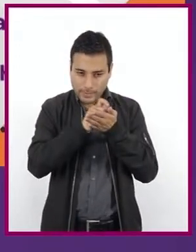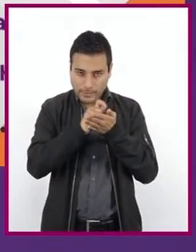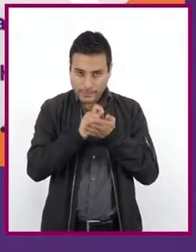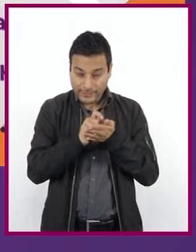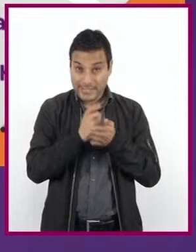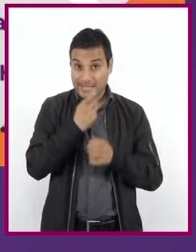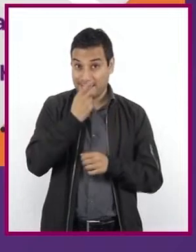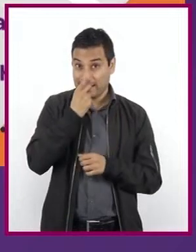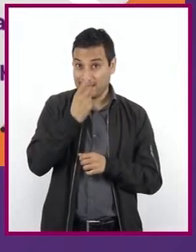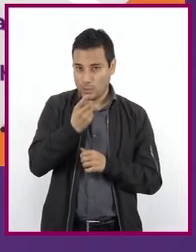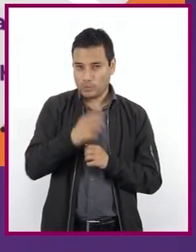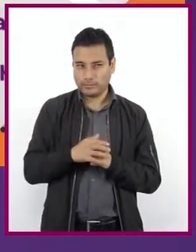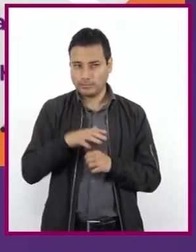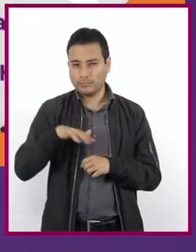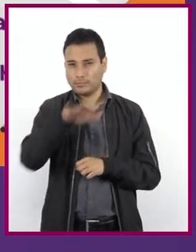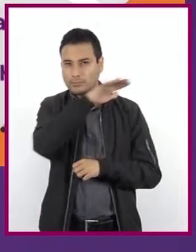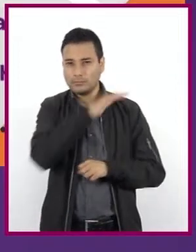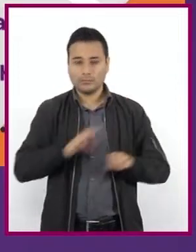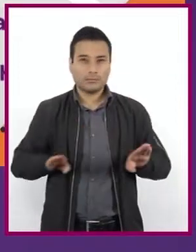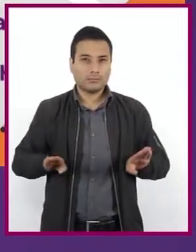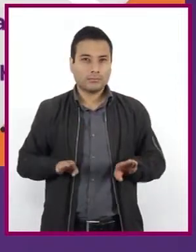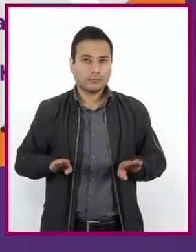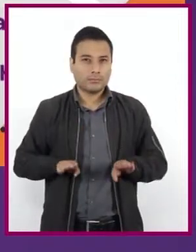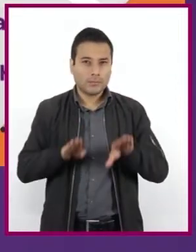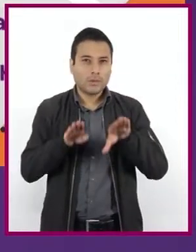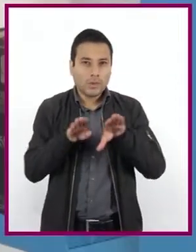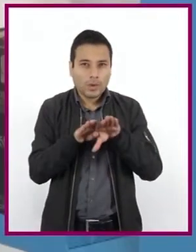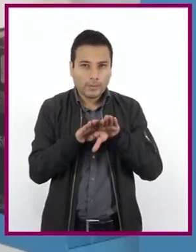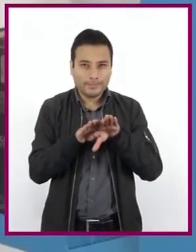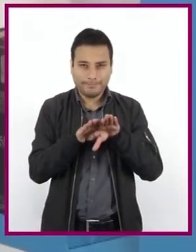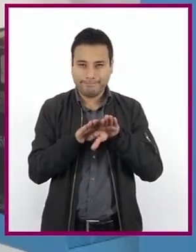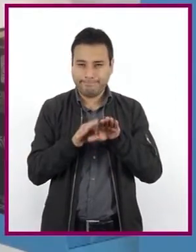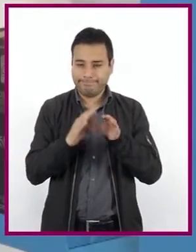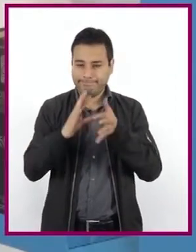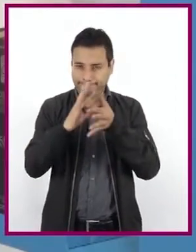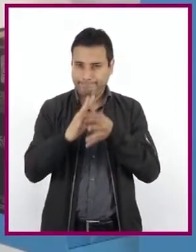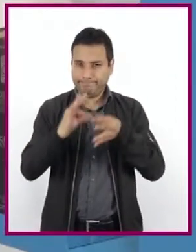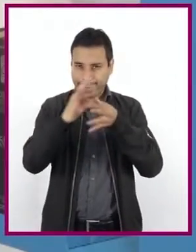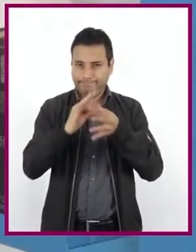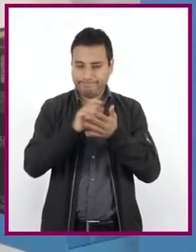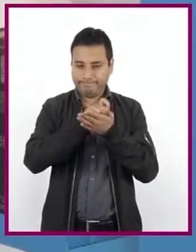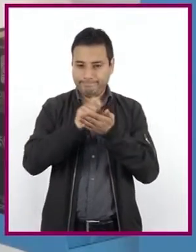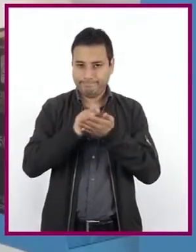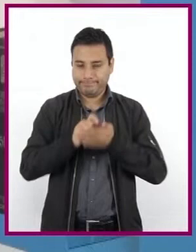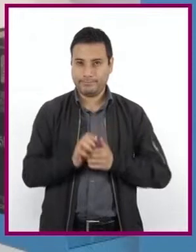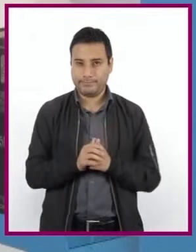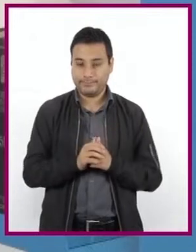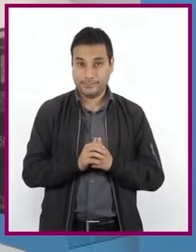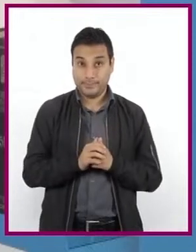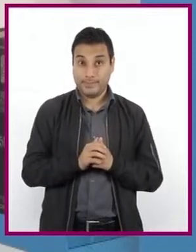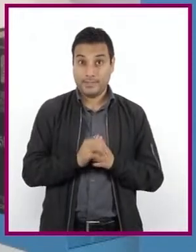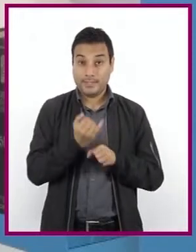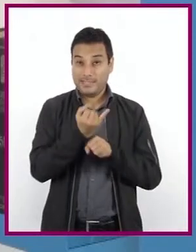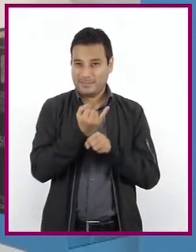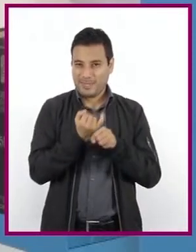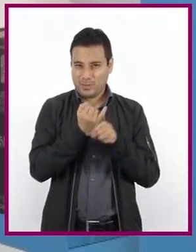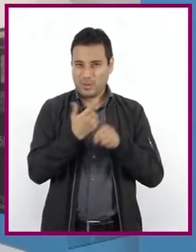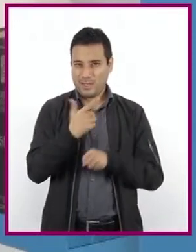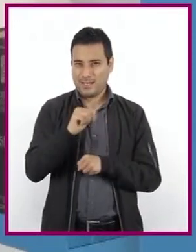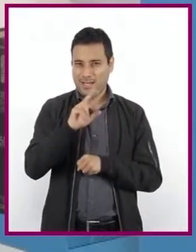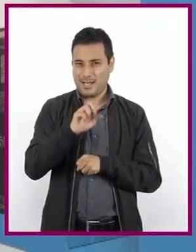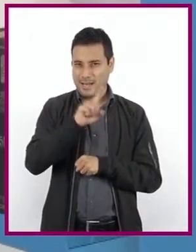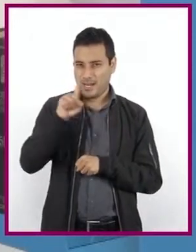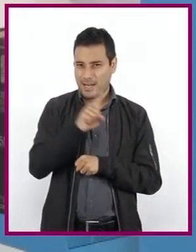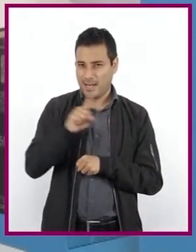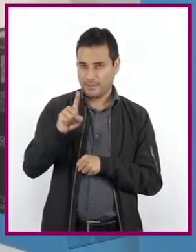la condición en la que ésta se encontraba. Al inspector Gálvez se le facultó para